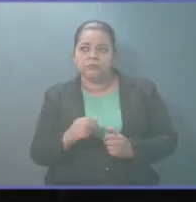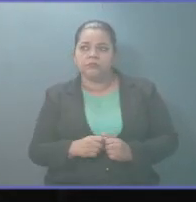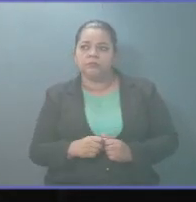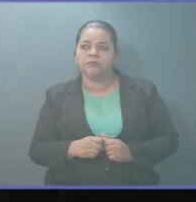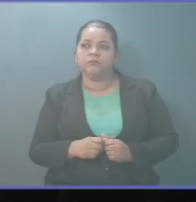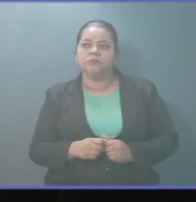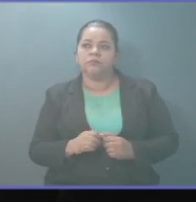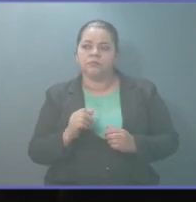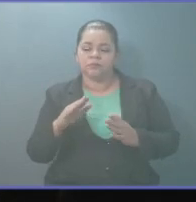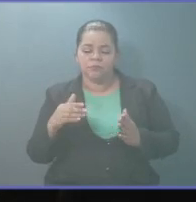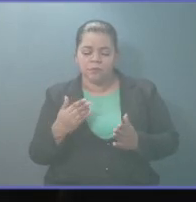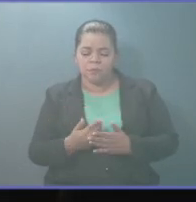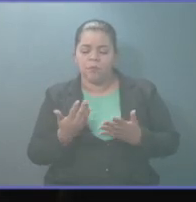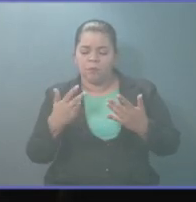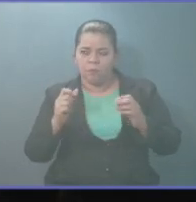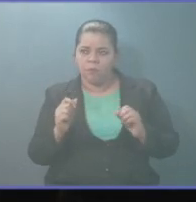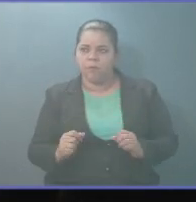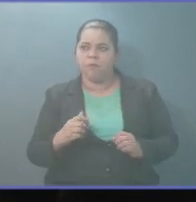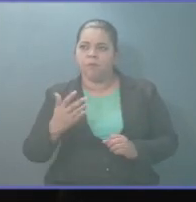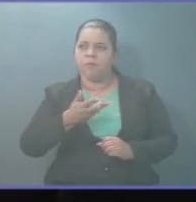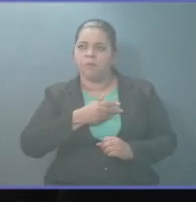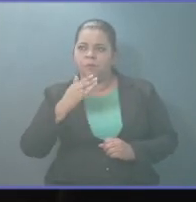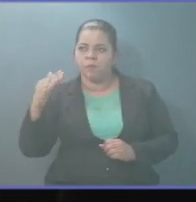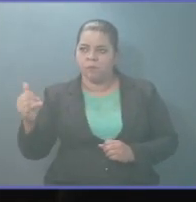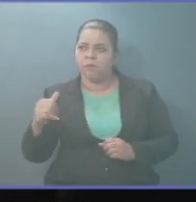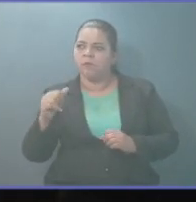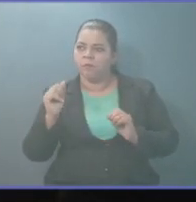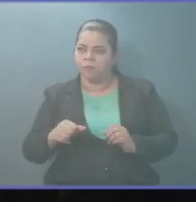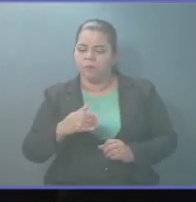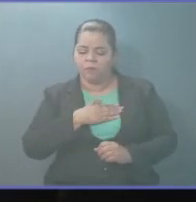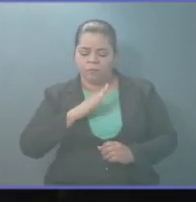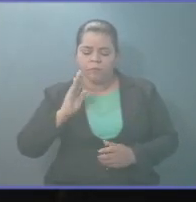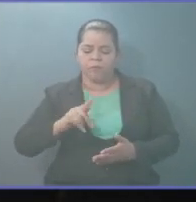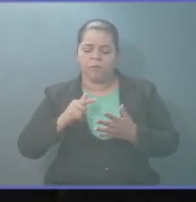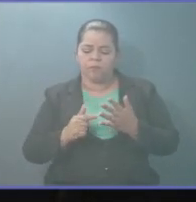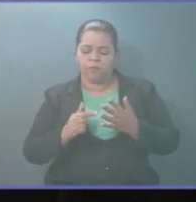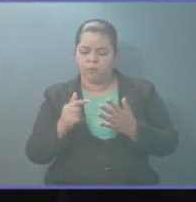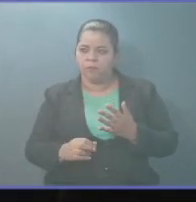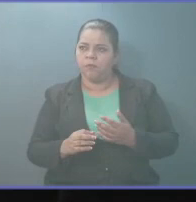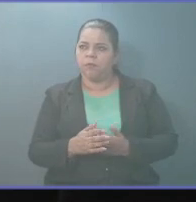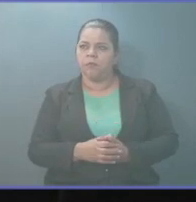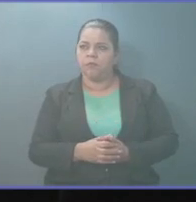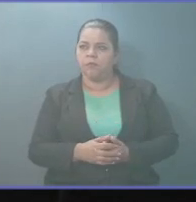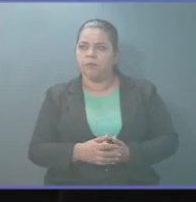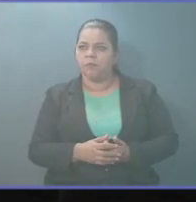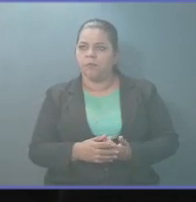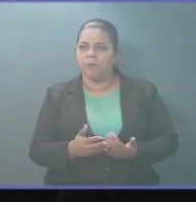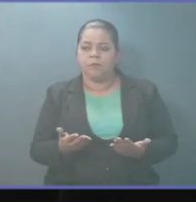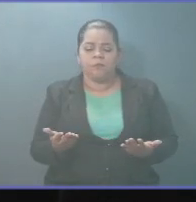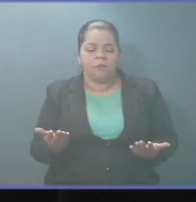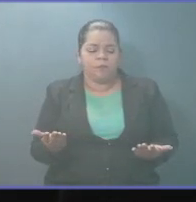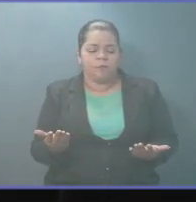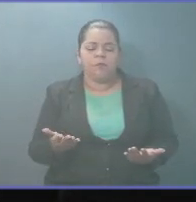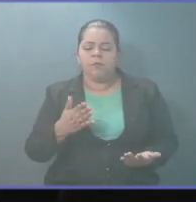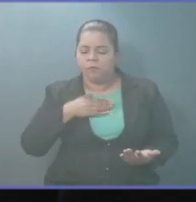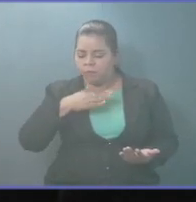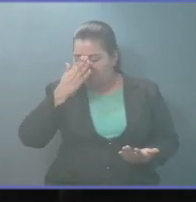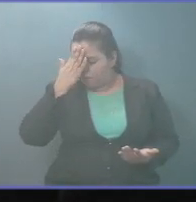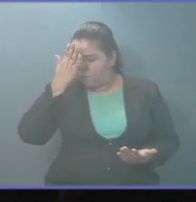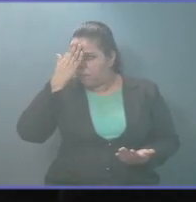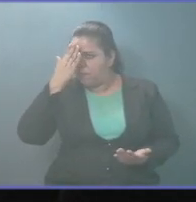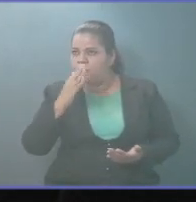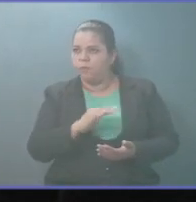de Legislación y Puntos Constitucionales y no cabían los periodistas atrás de el área del vidrio